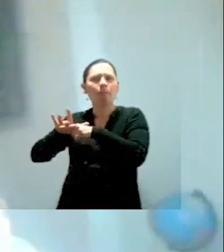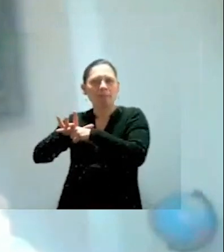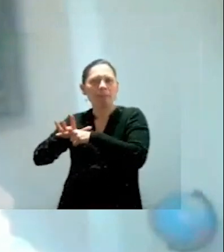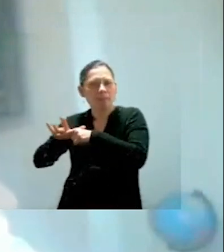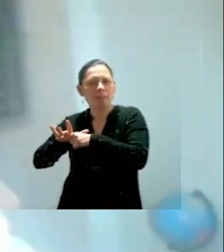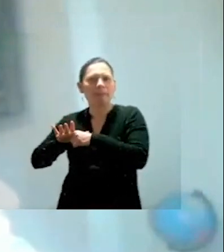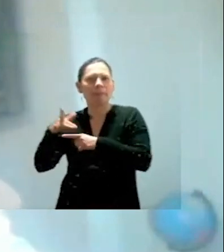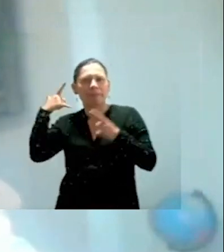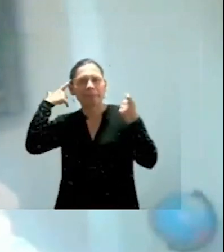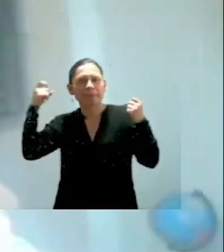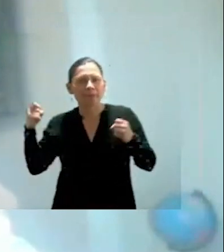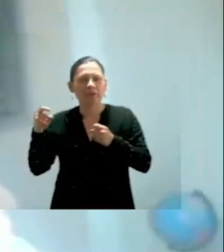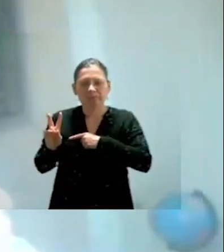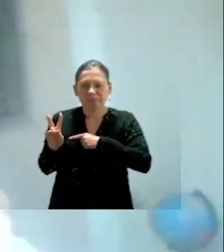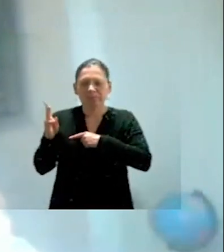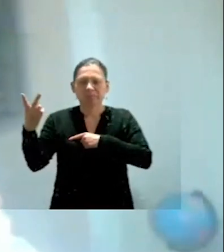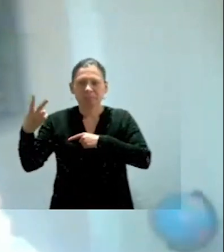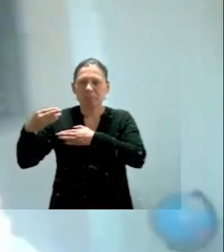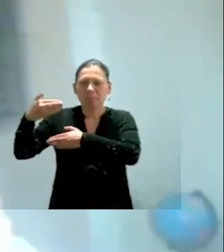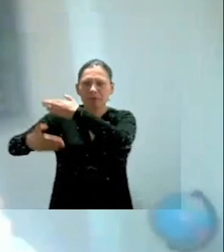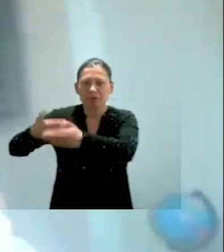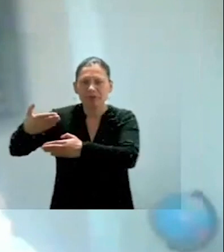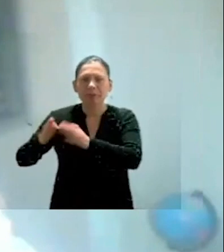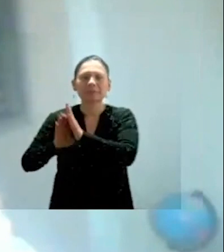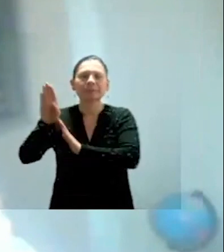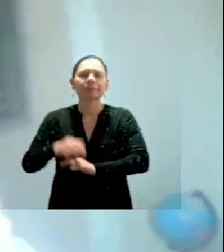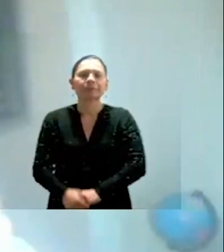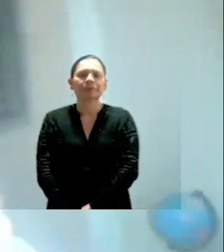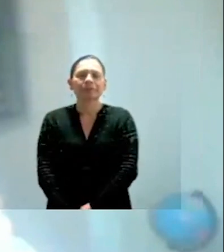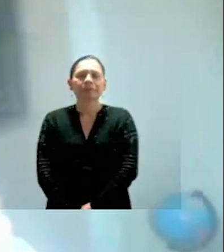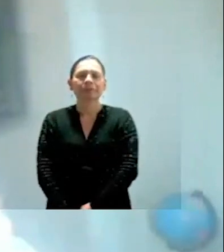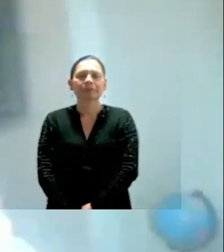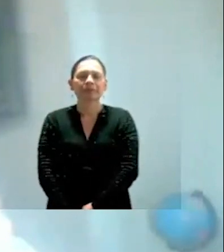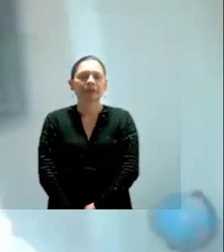No sé si los dispositivos que está